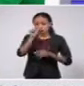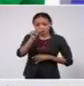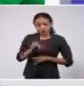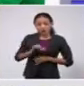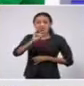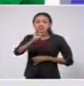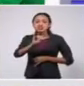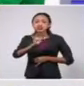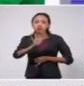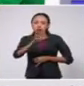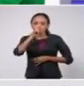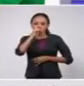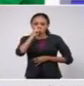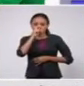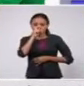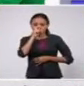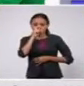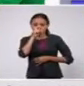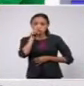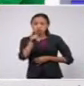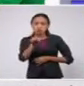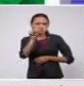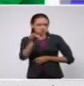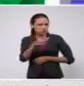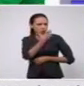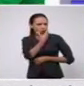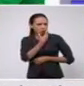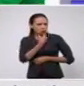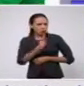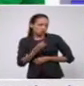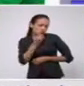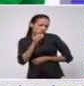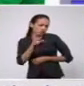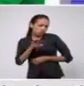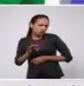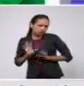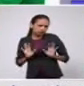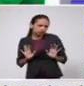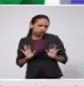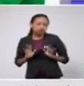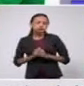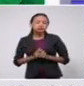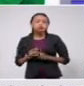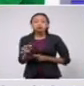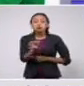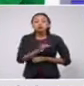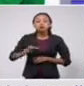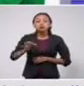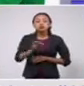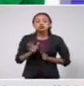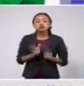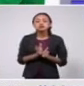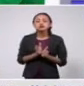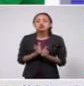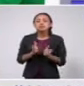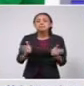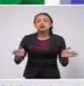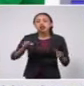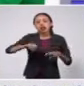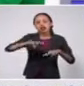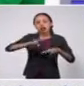edad, pudiéramos decir que relativamente joven, del municipio San Miguel del Padrón, aquí en La